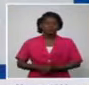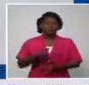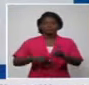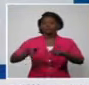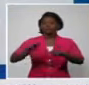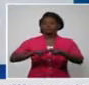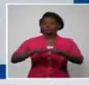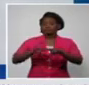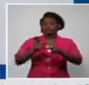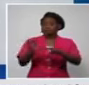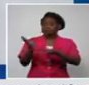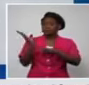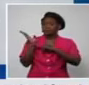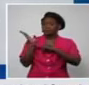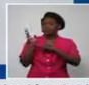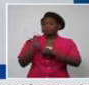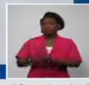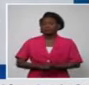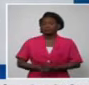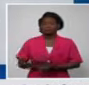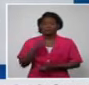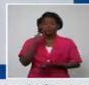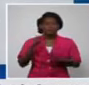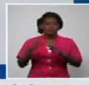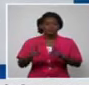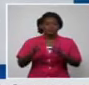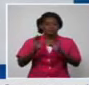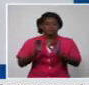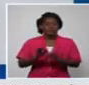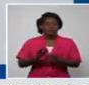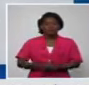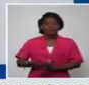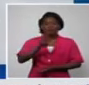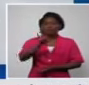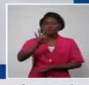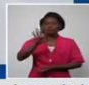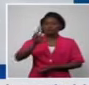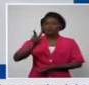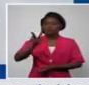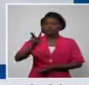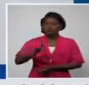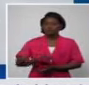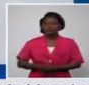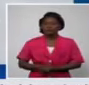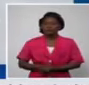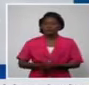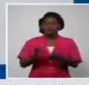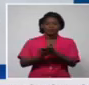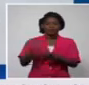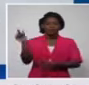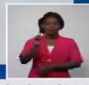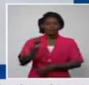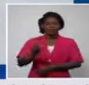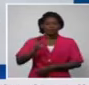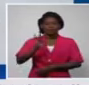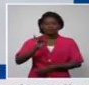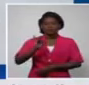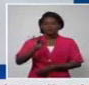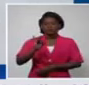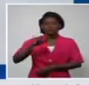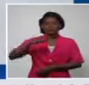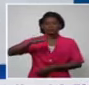igual que ha estado ocurriendo, 452. Mayabeque 87, Pinar del